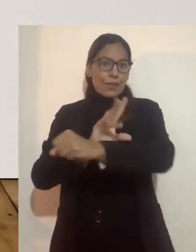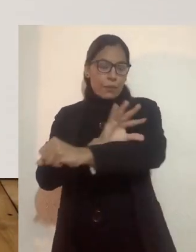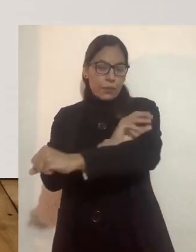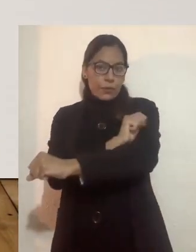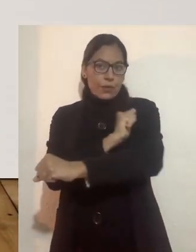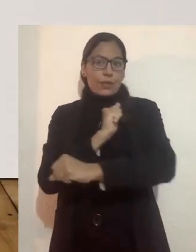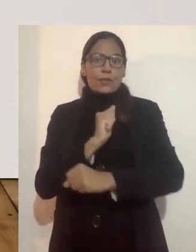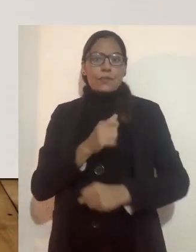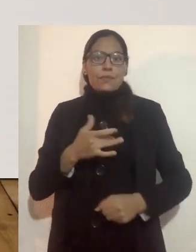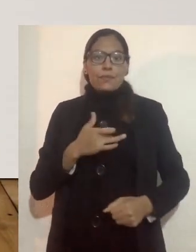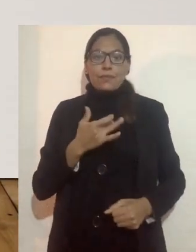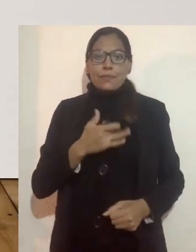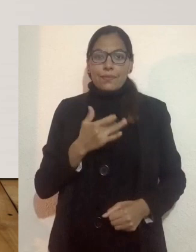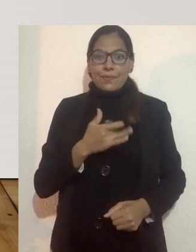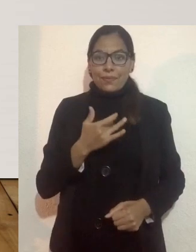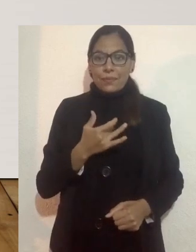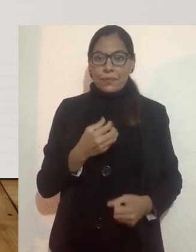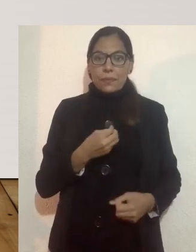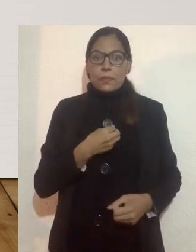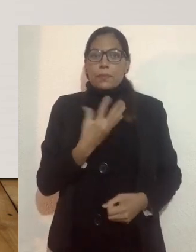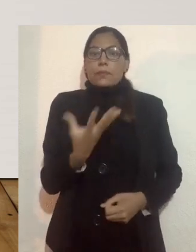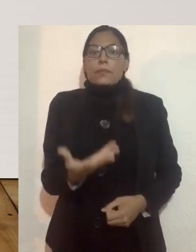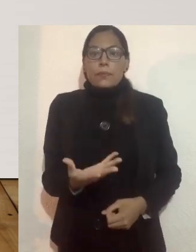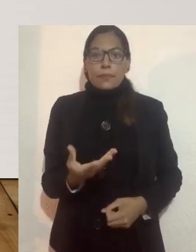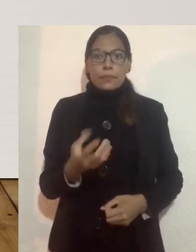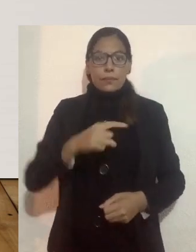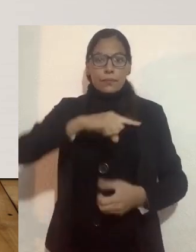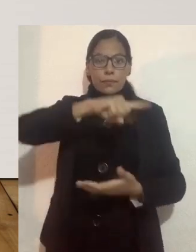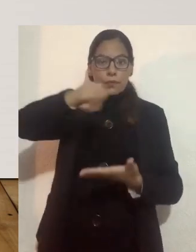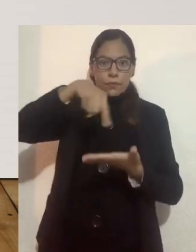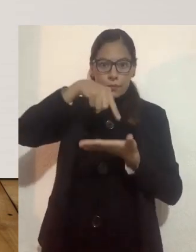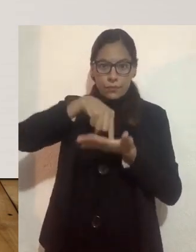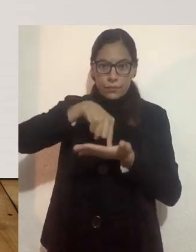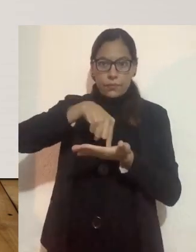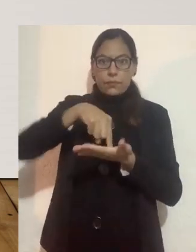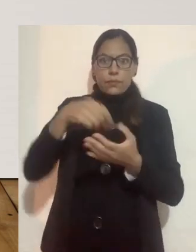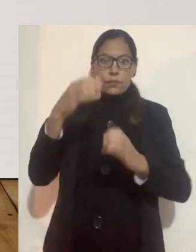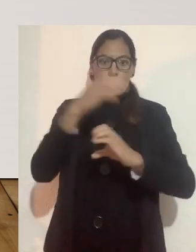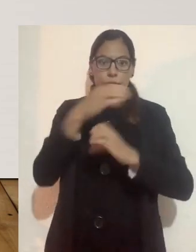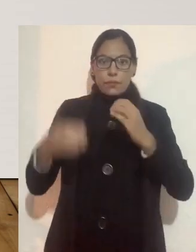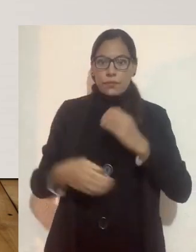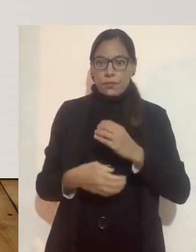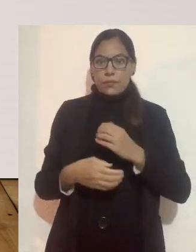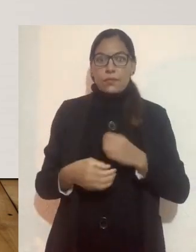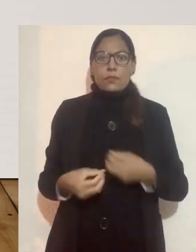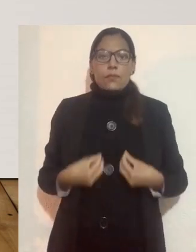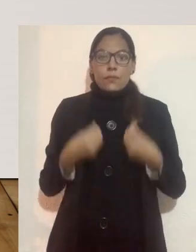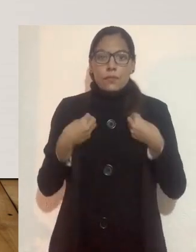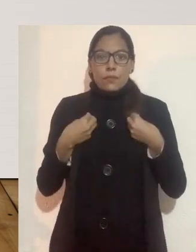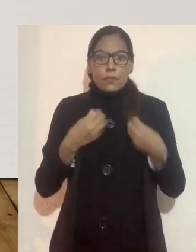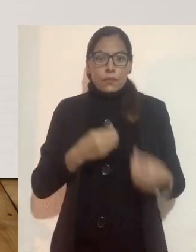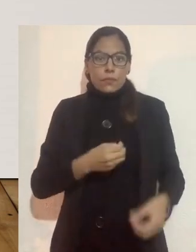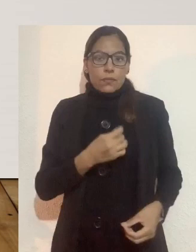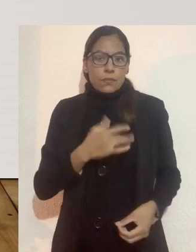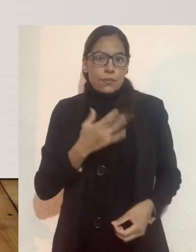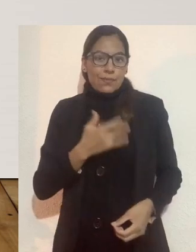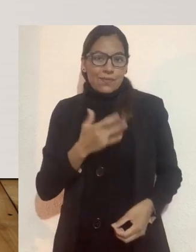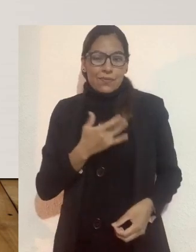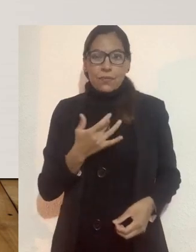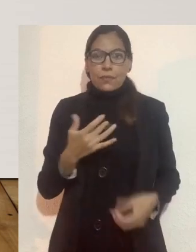Para gestionar las emociones, es necesario buscar estas emociones que nos generan